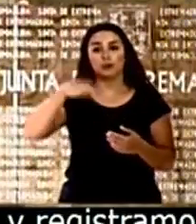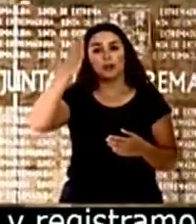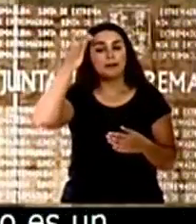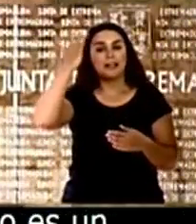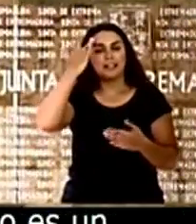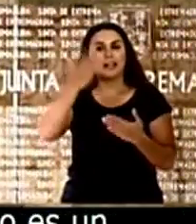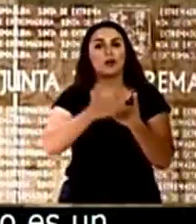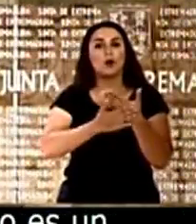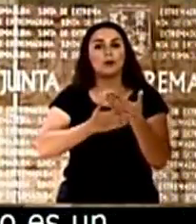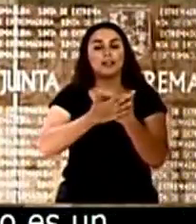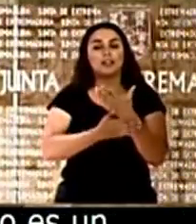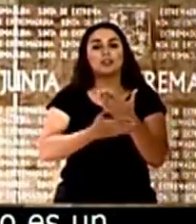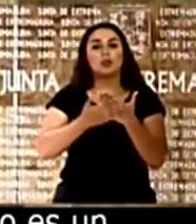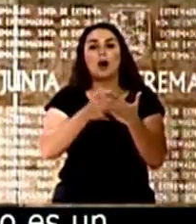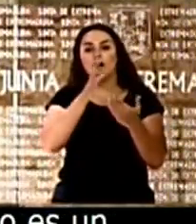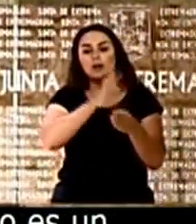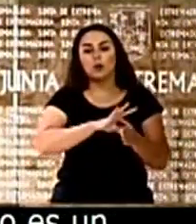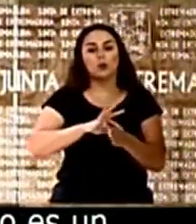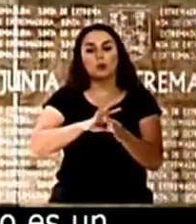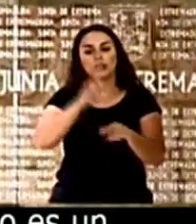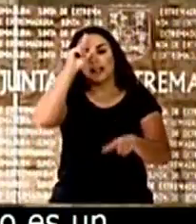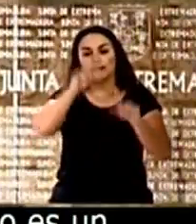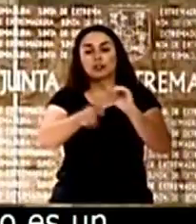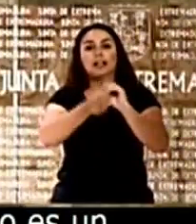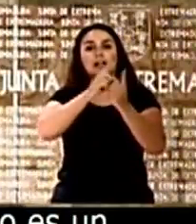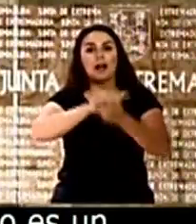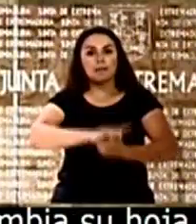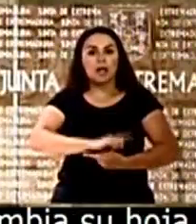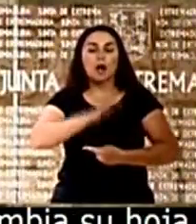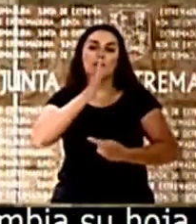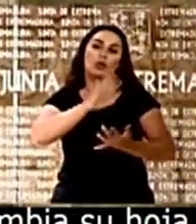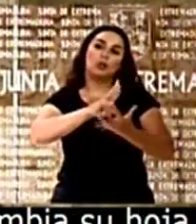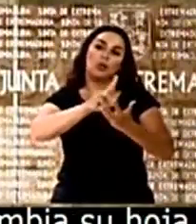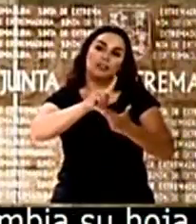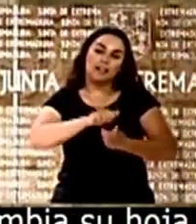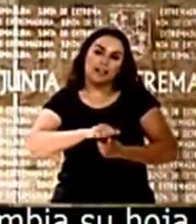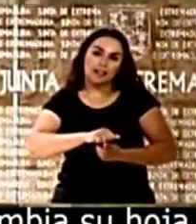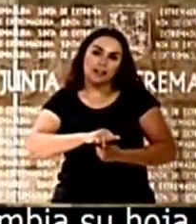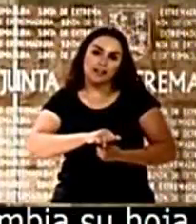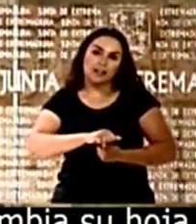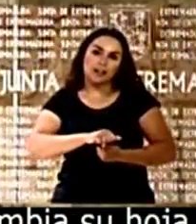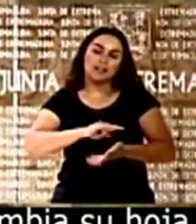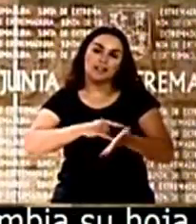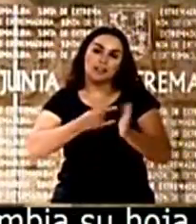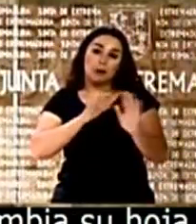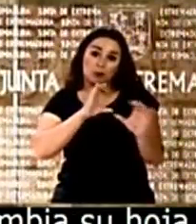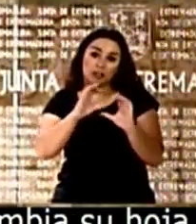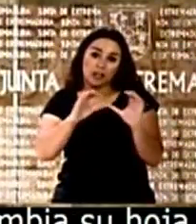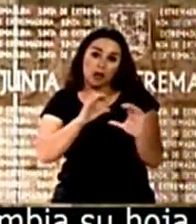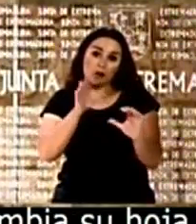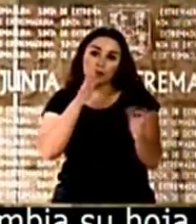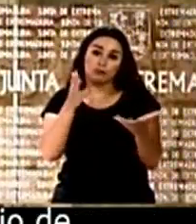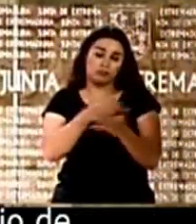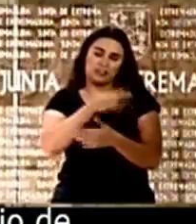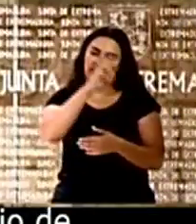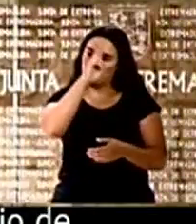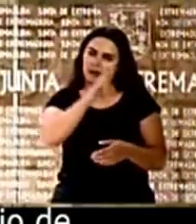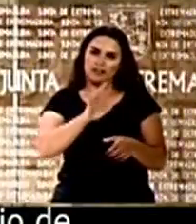gobierno cambia su hoja de ruta y sus decisiones ante una noticia de un medio de comunicación, con todo el